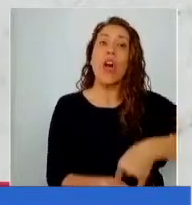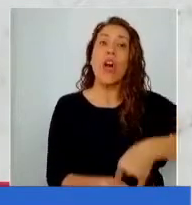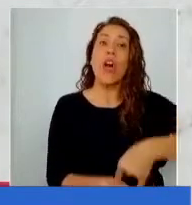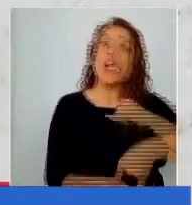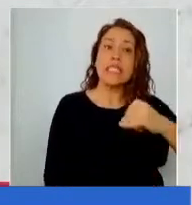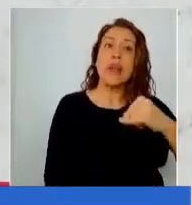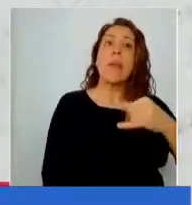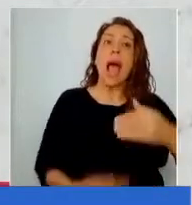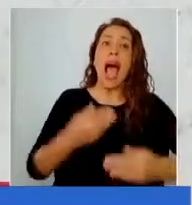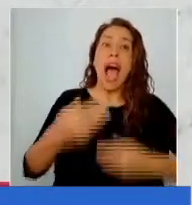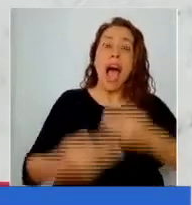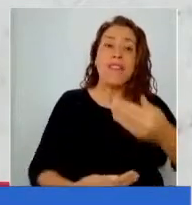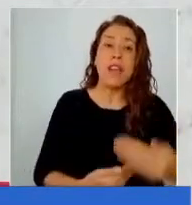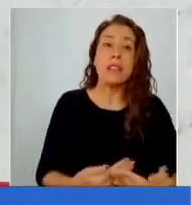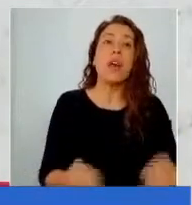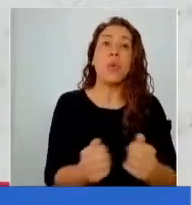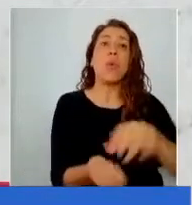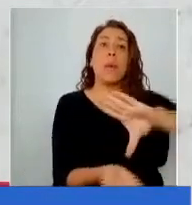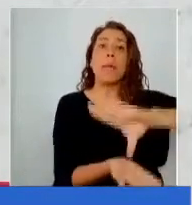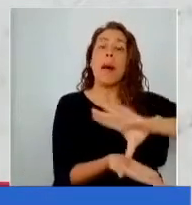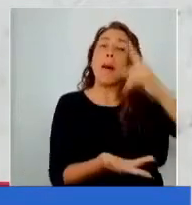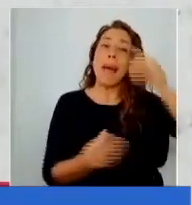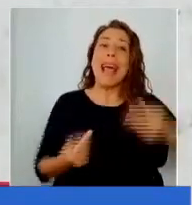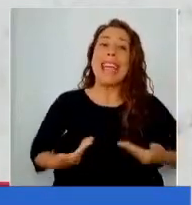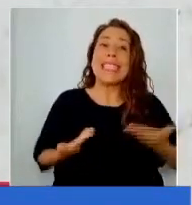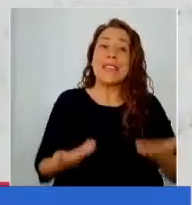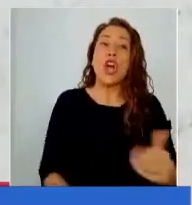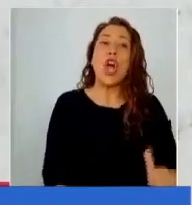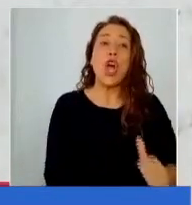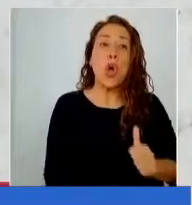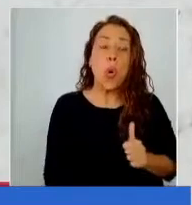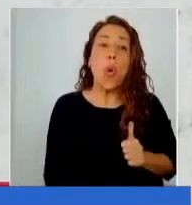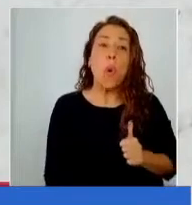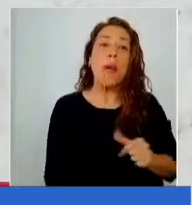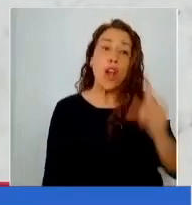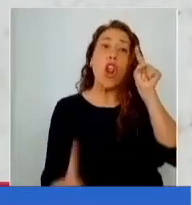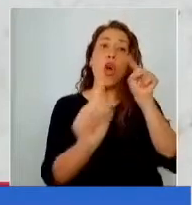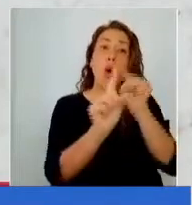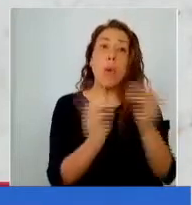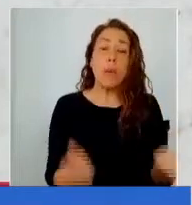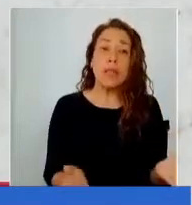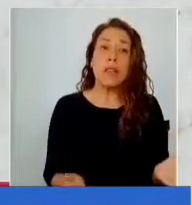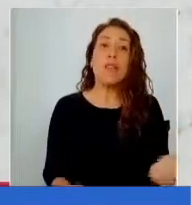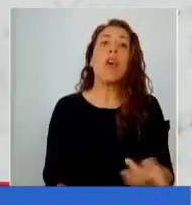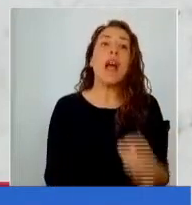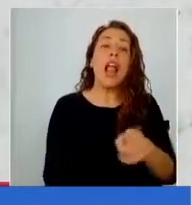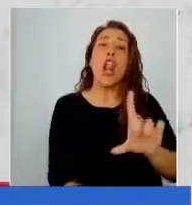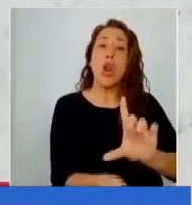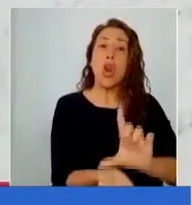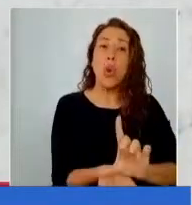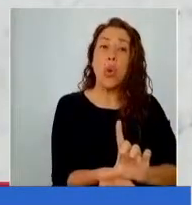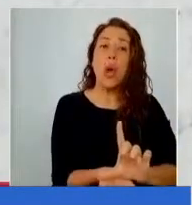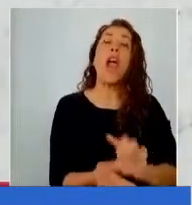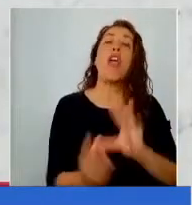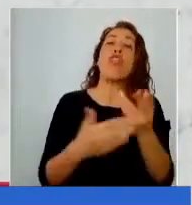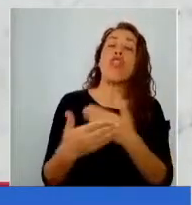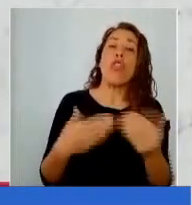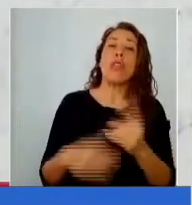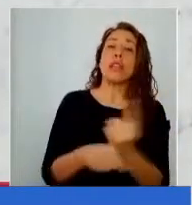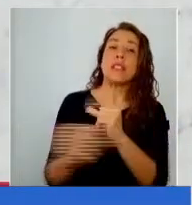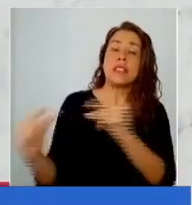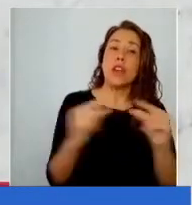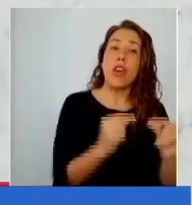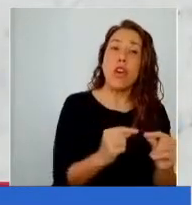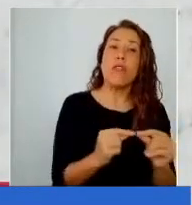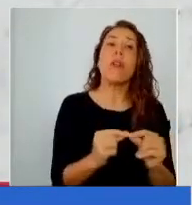el país para servir y cumplir con su naturaleza y destino es el lugar de diálogo de acción entre los hombres